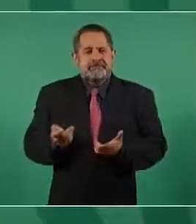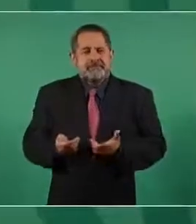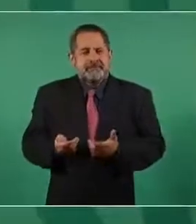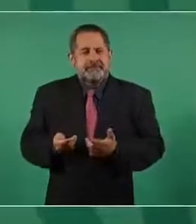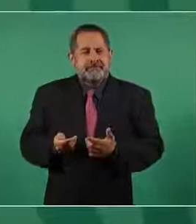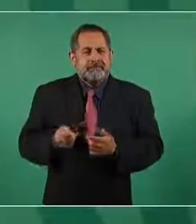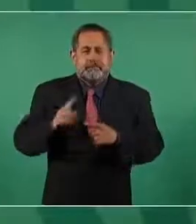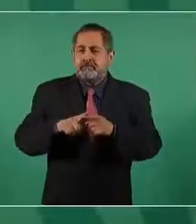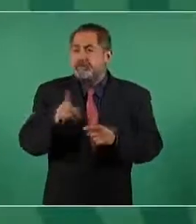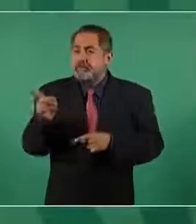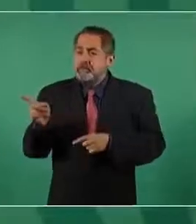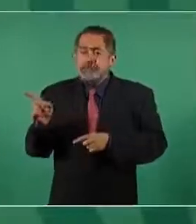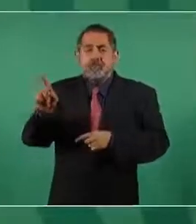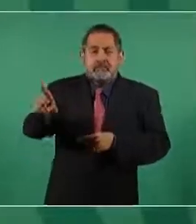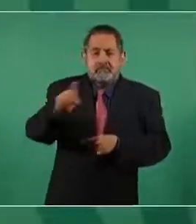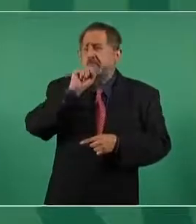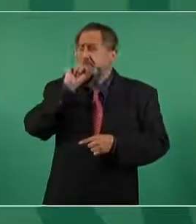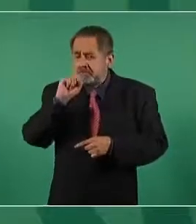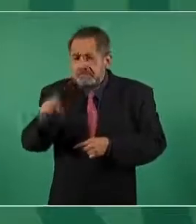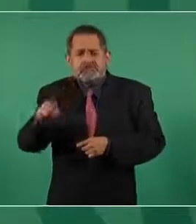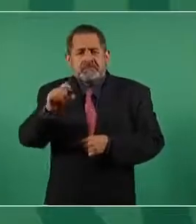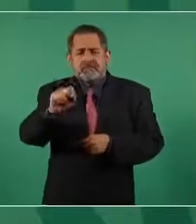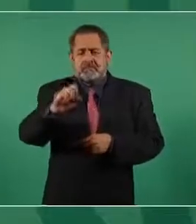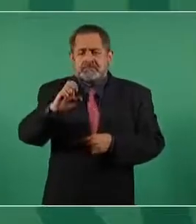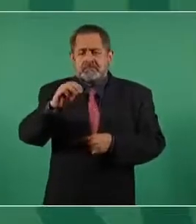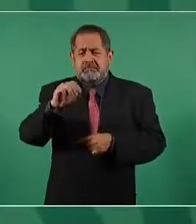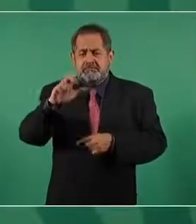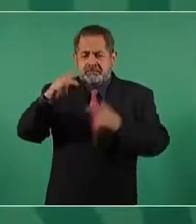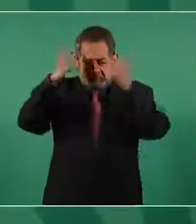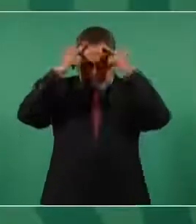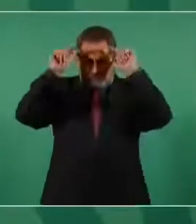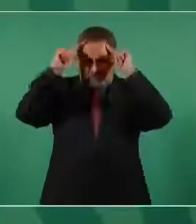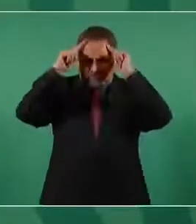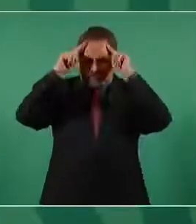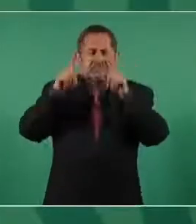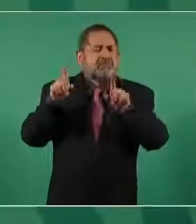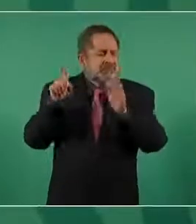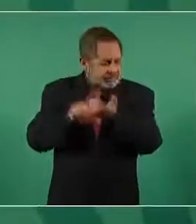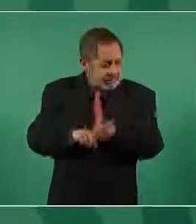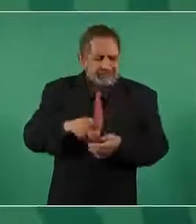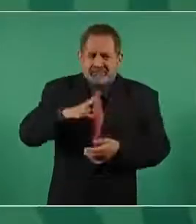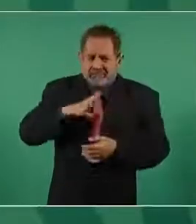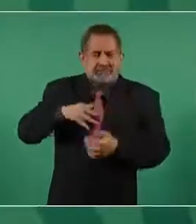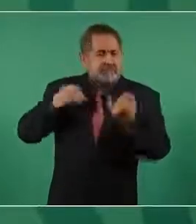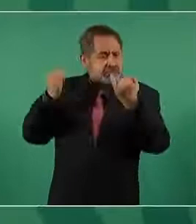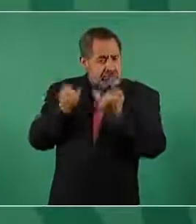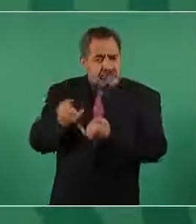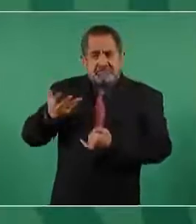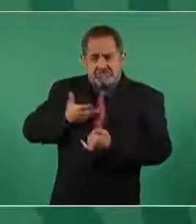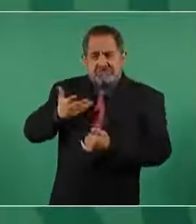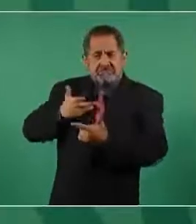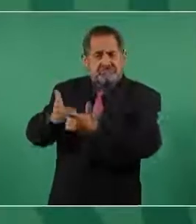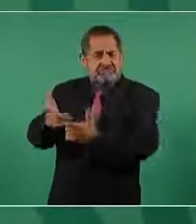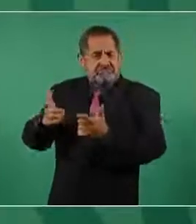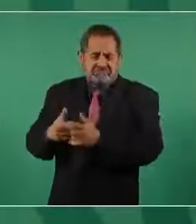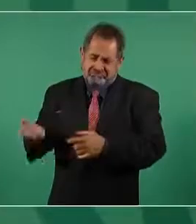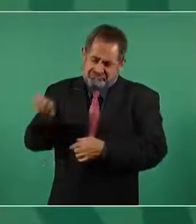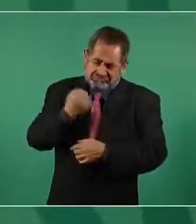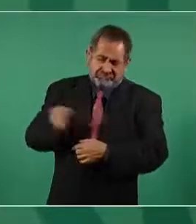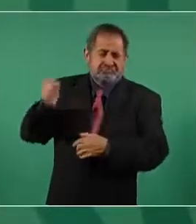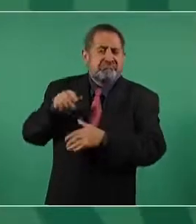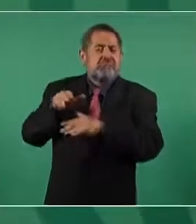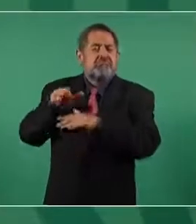lo tiene Marina en todo lo relacionado con